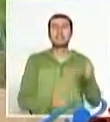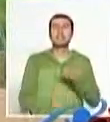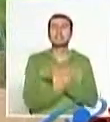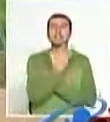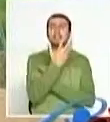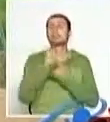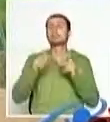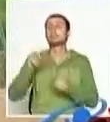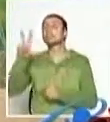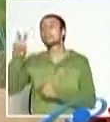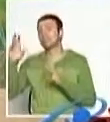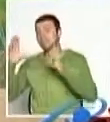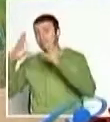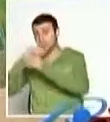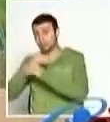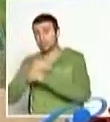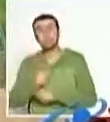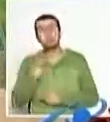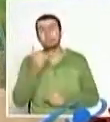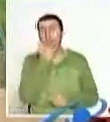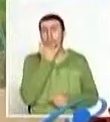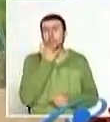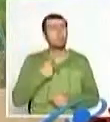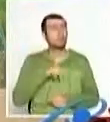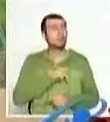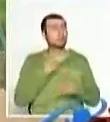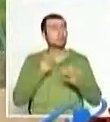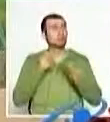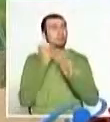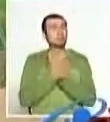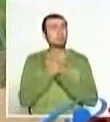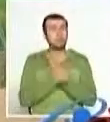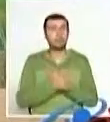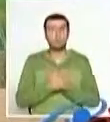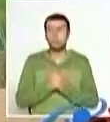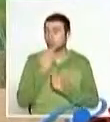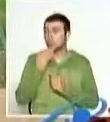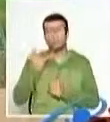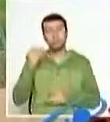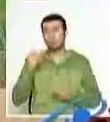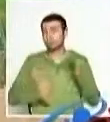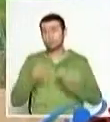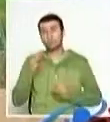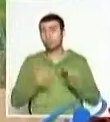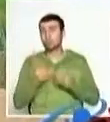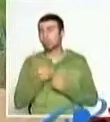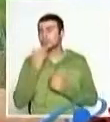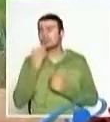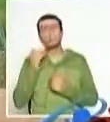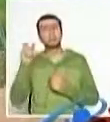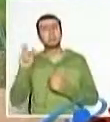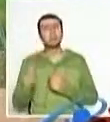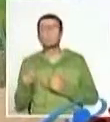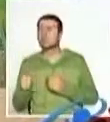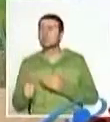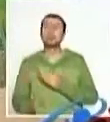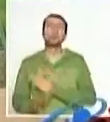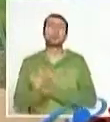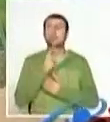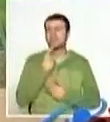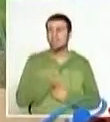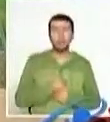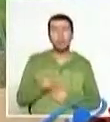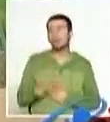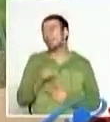noche, es contarles a ustedes que no es justo que al paciente le sigan diciendo ya no hay nada